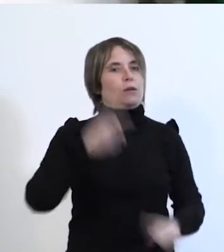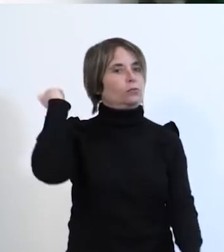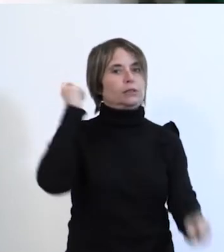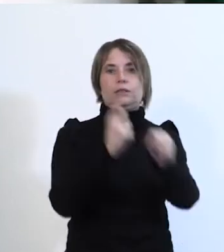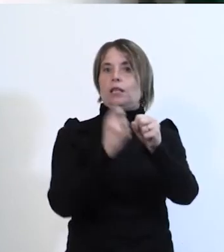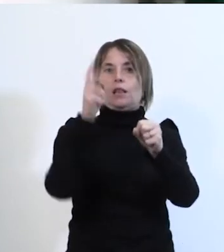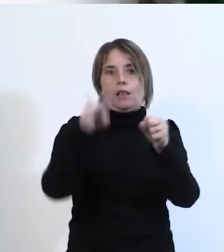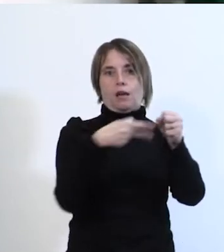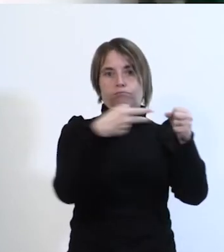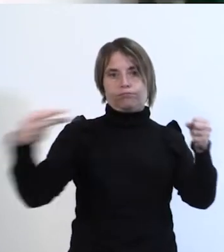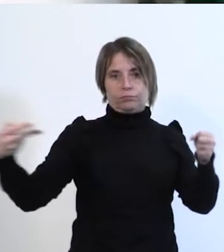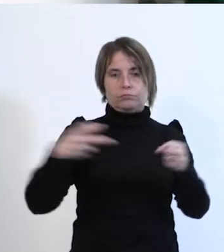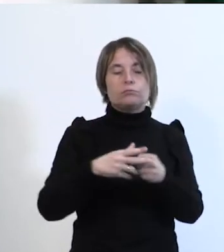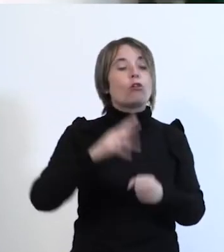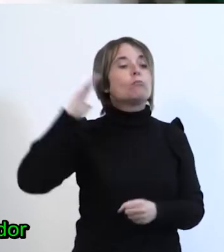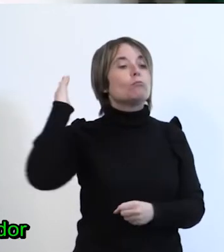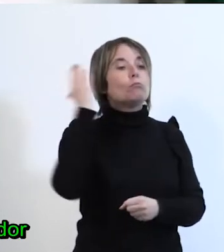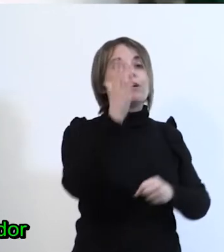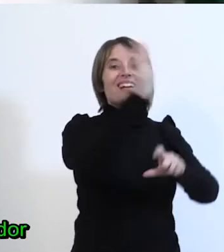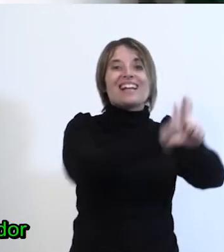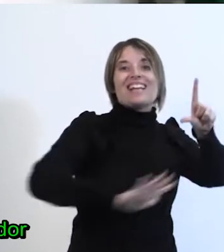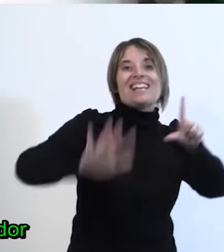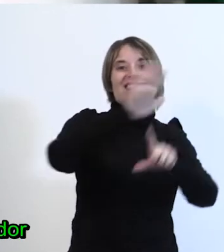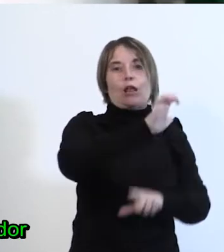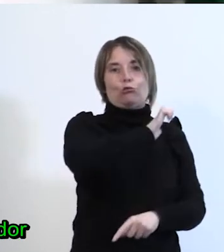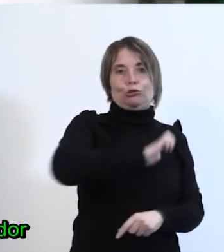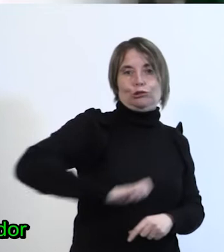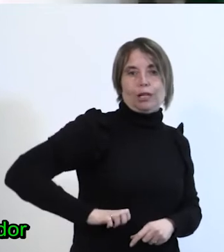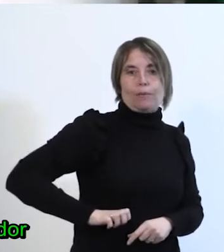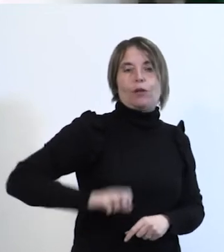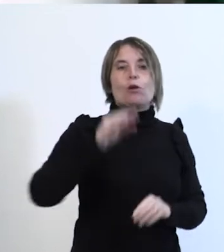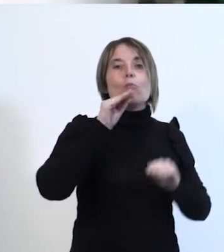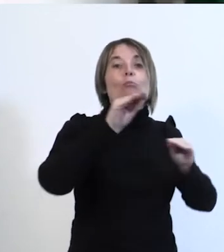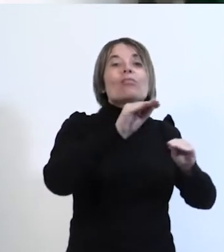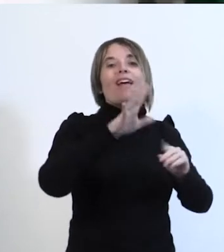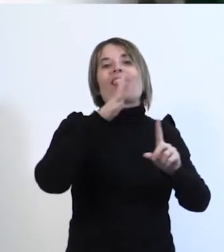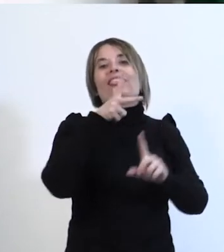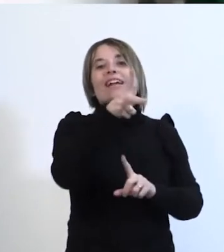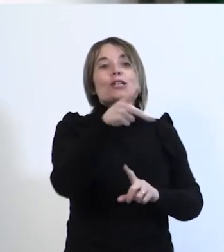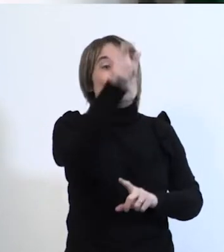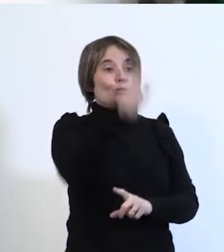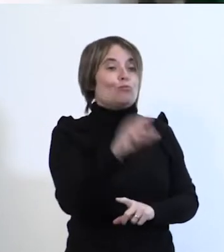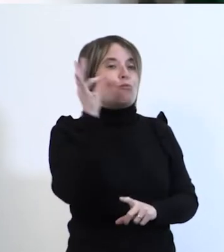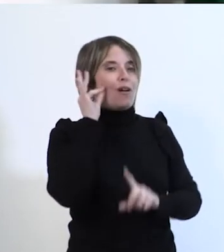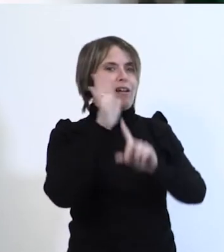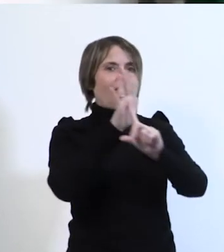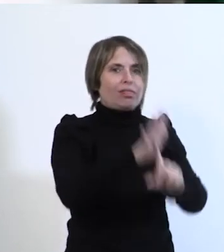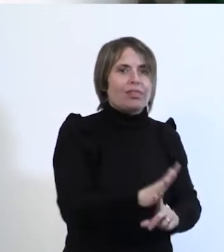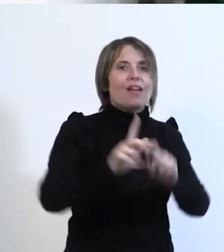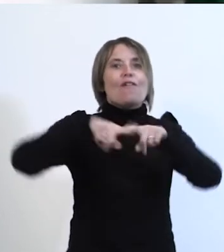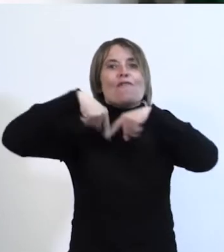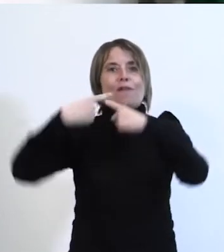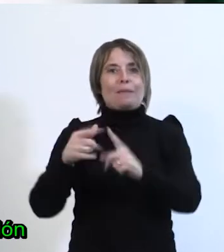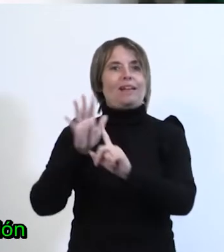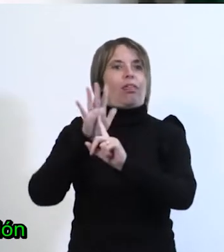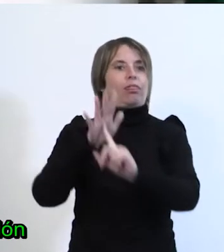Humanos emitió una sentencia condenando al Estado de El Salvador por violar los derechos de Manuela y de su